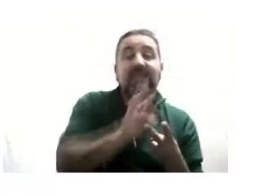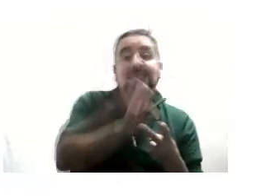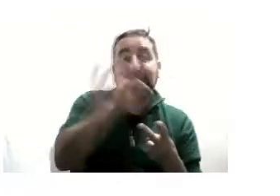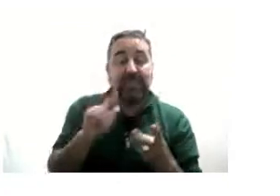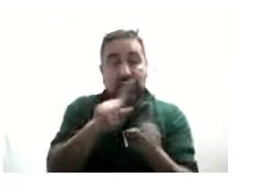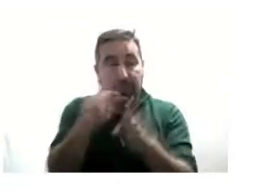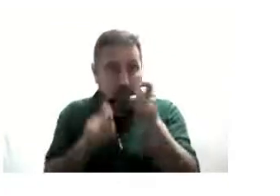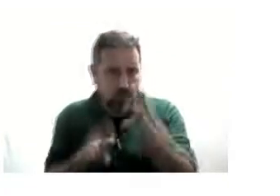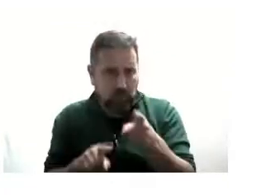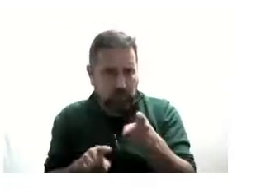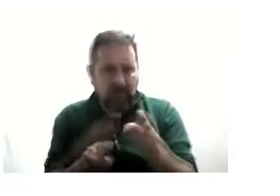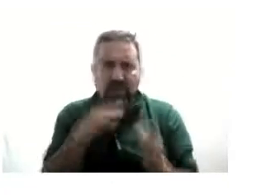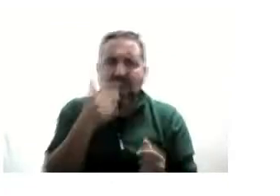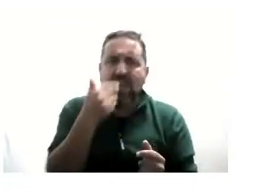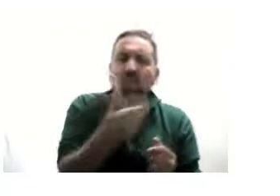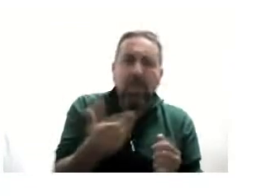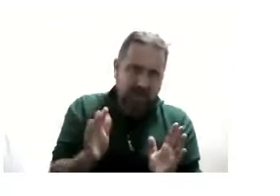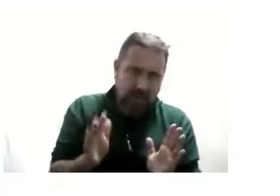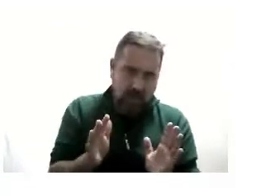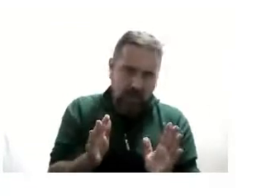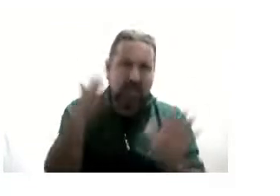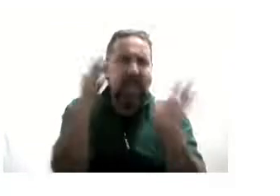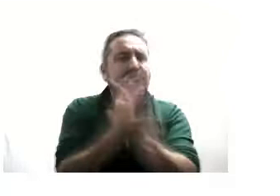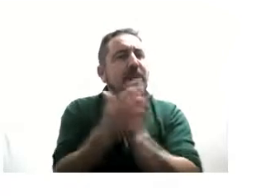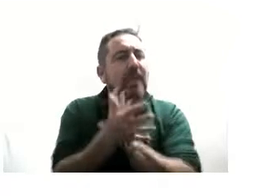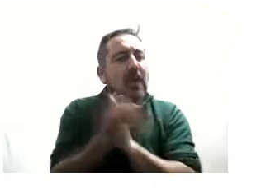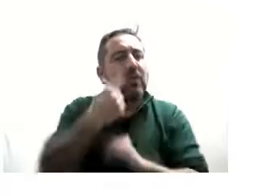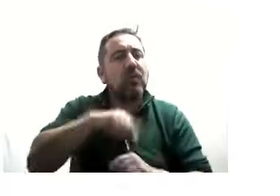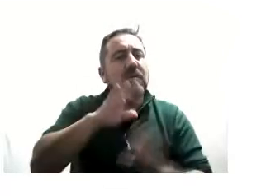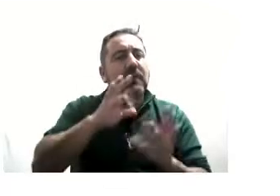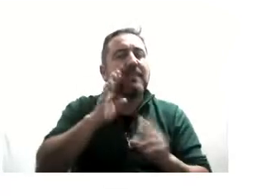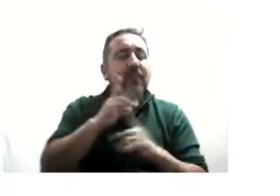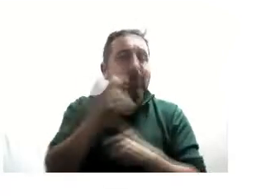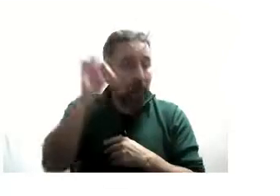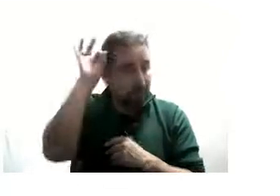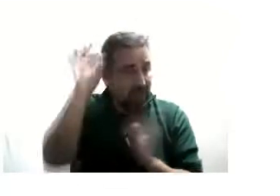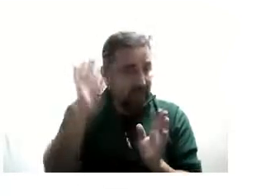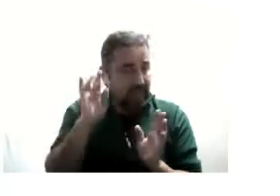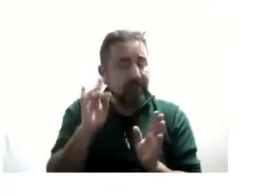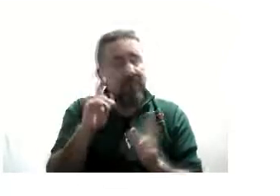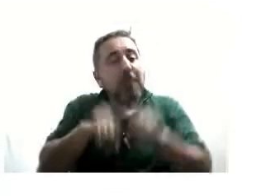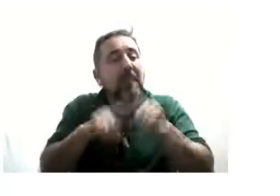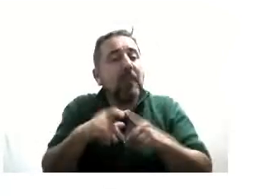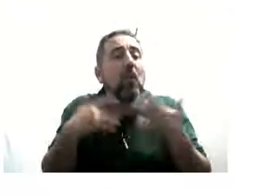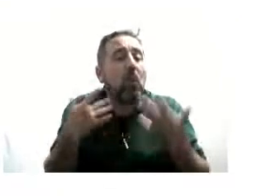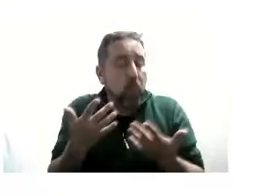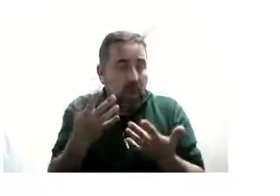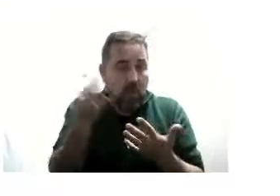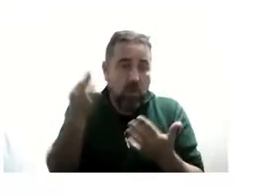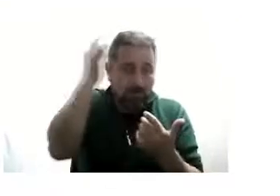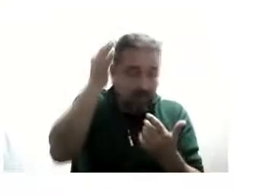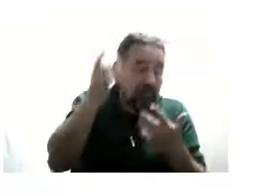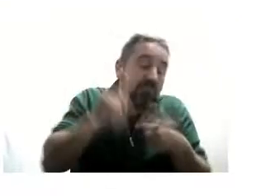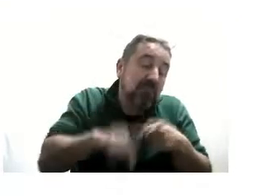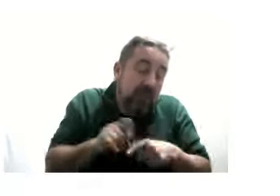pregunta. Es fundamental explicar muy bien lo que podemos conseguir con los implantes. Dependiendo del tipo de implante, en la mayoría